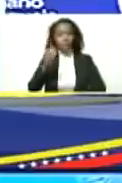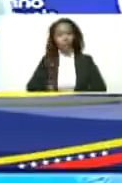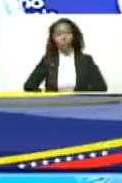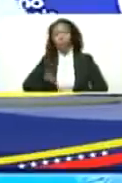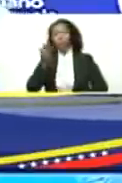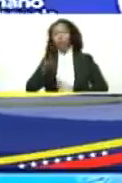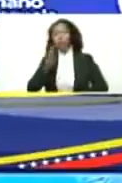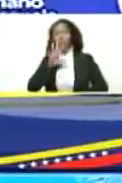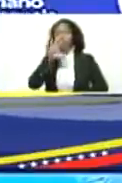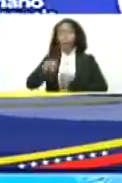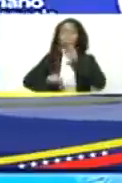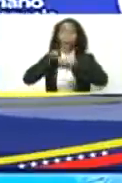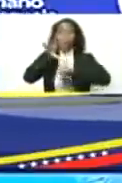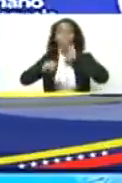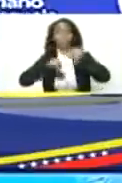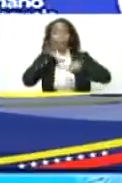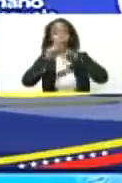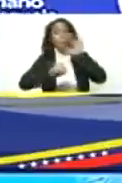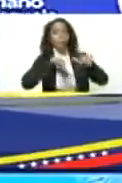ultraconsumista.